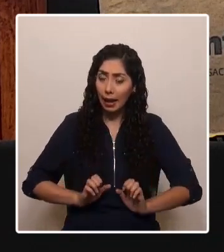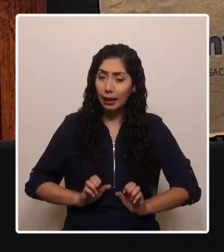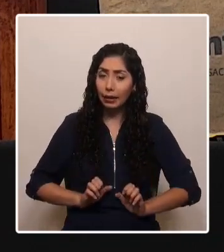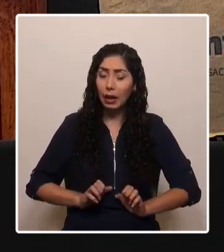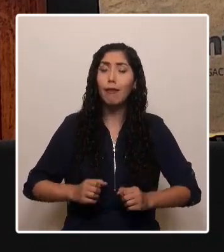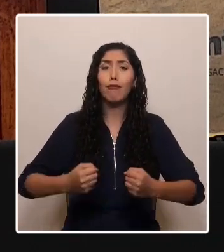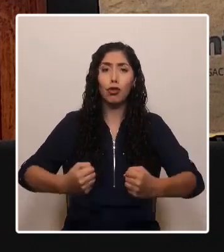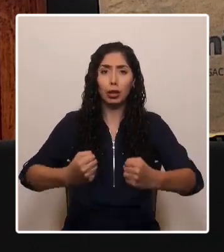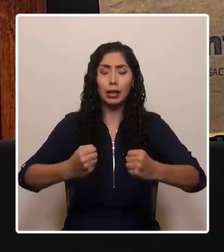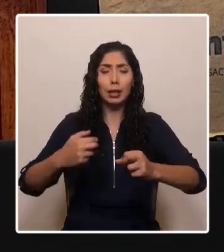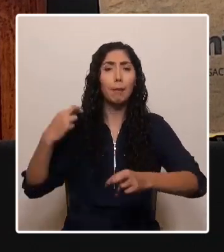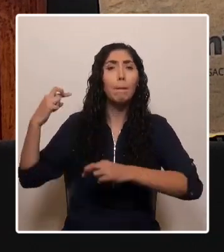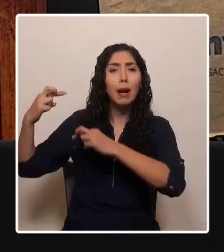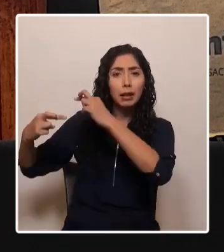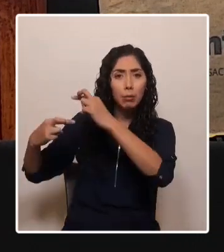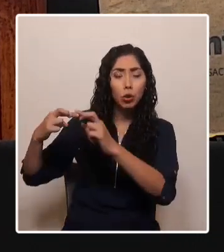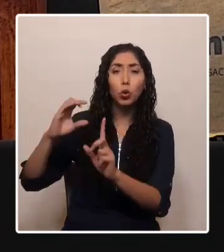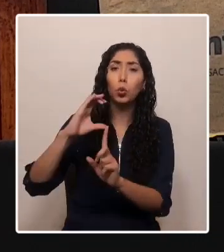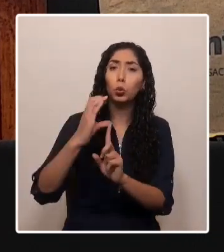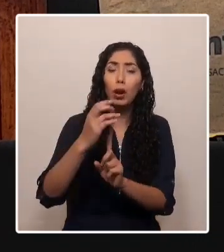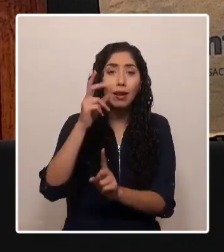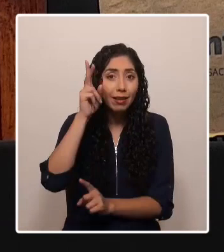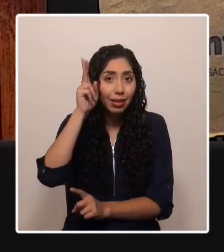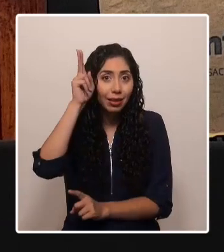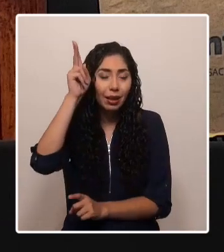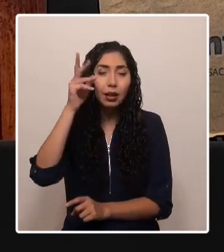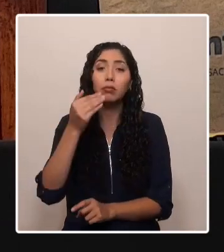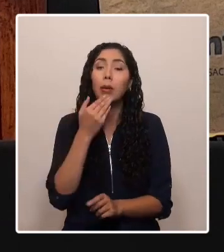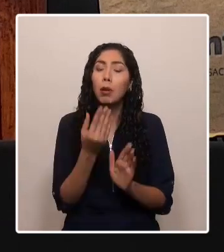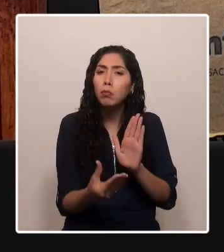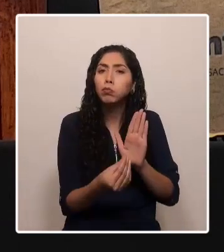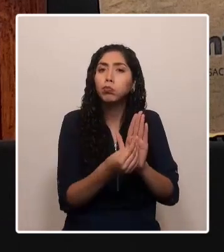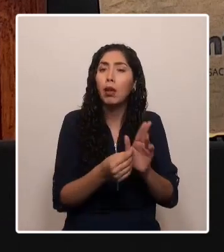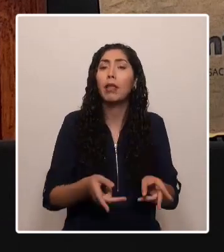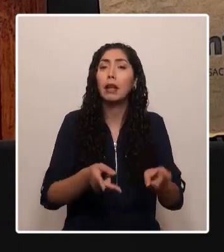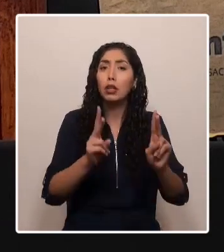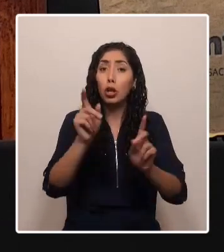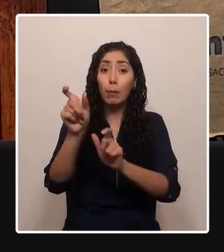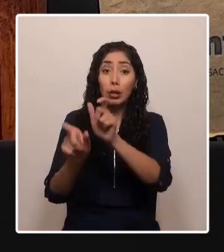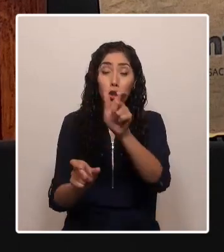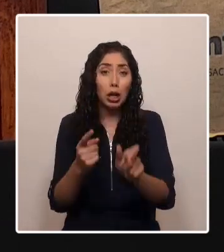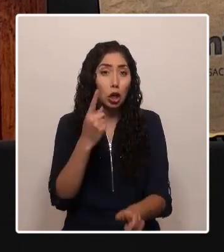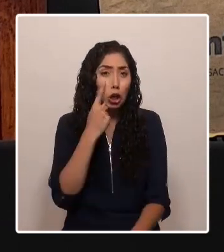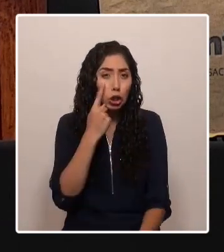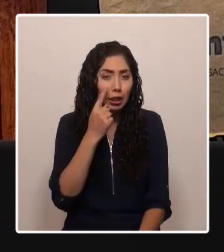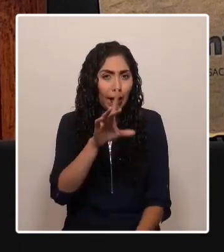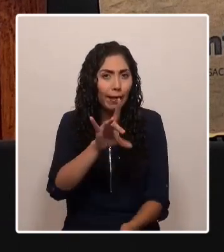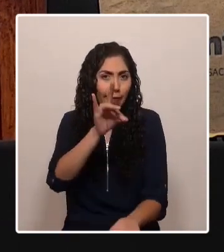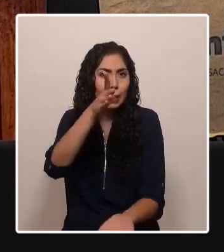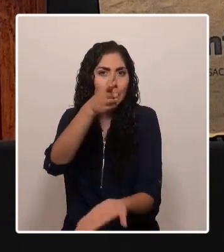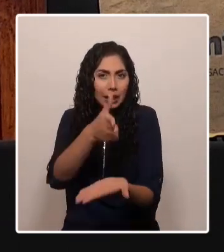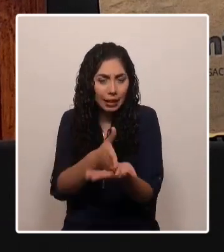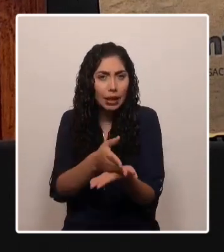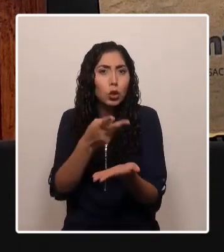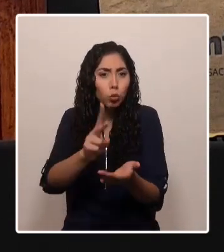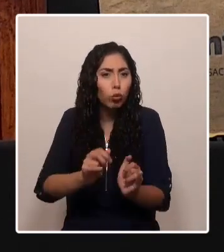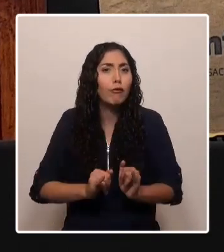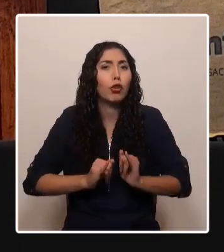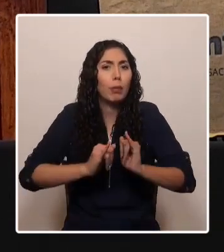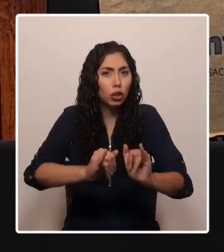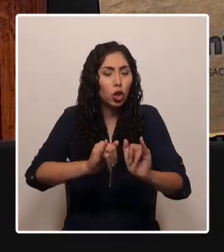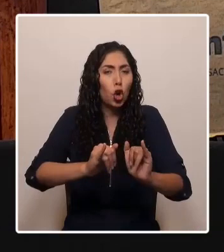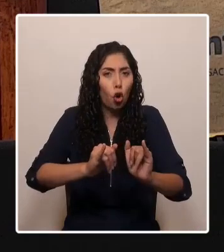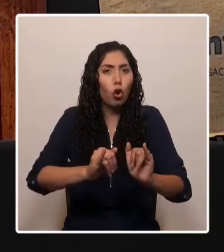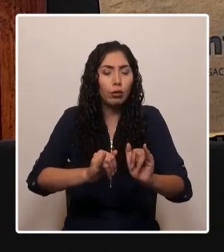fortalecer el patrimonio cultural indígena, consagrar el derecho a las personas a conocer, decidir y controlar el flujo de sus datos en las plataformas